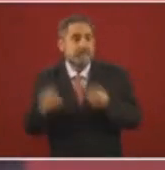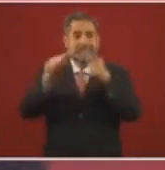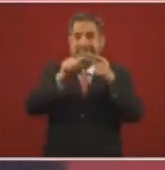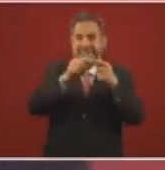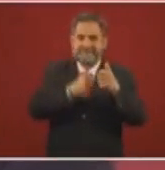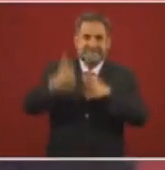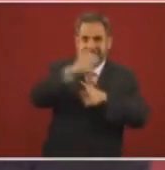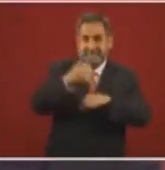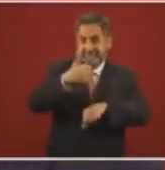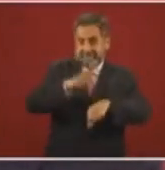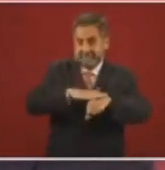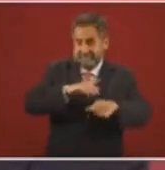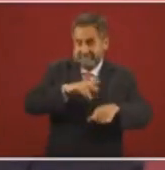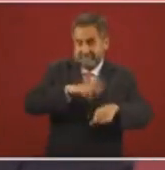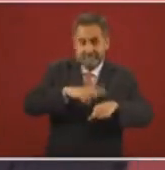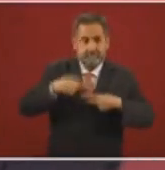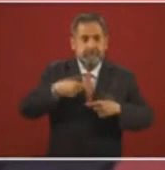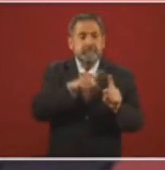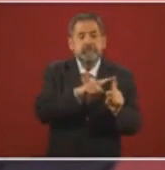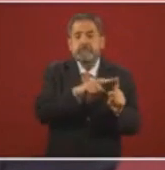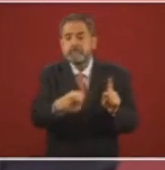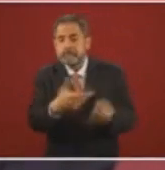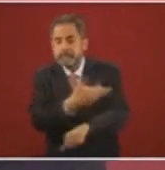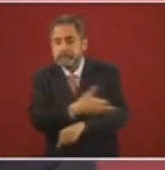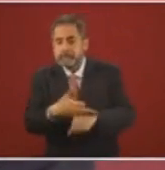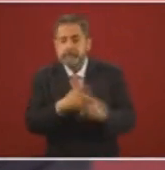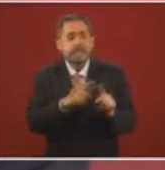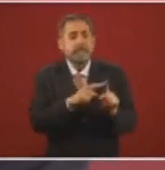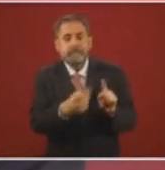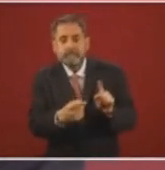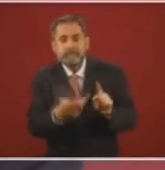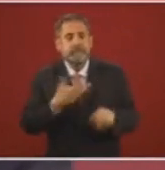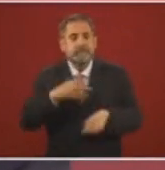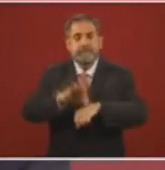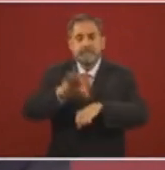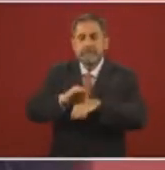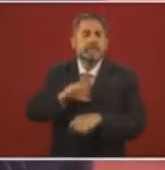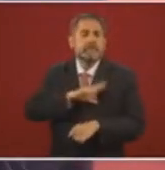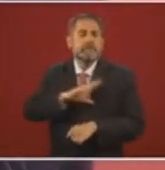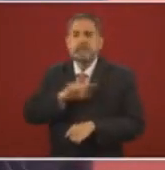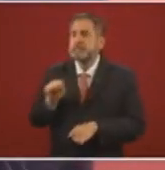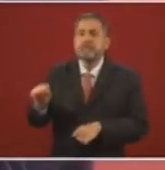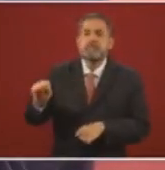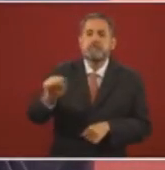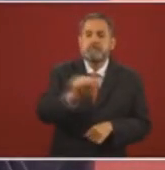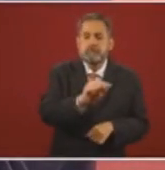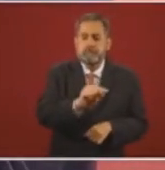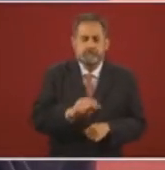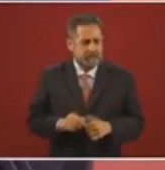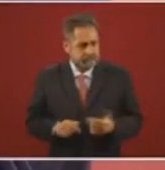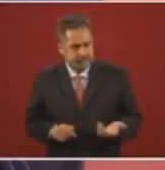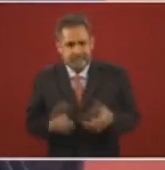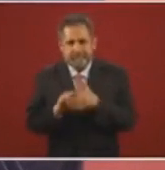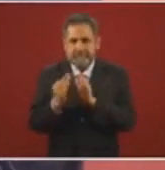central tiene un pariente que tiene farmacias privadas casualmente